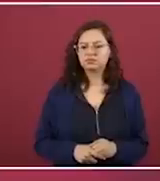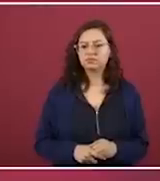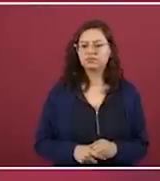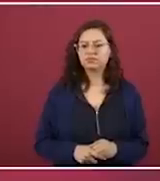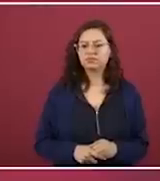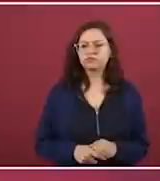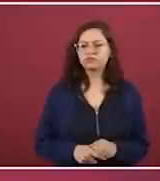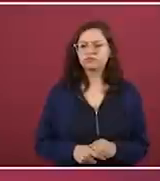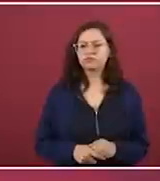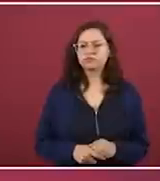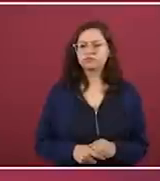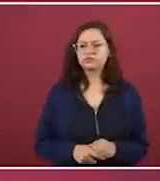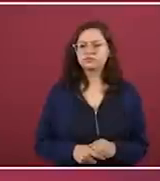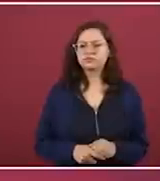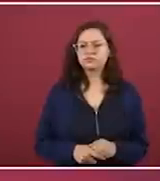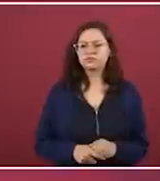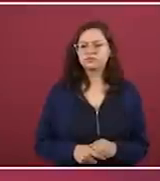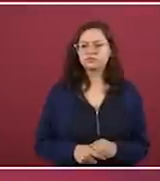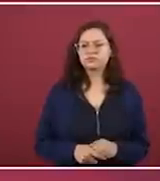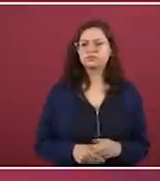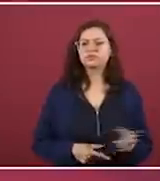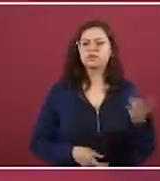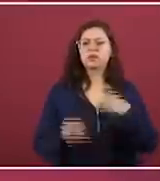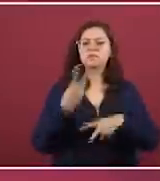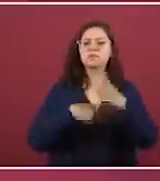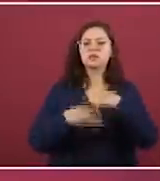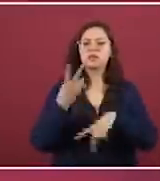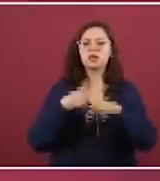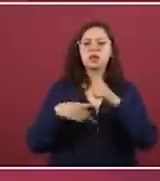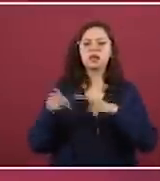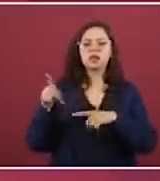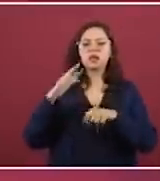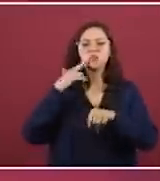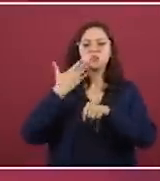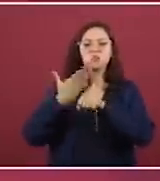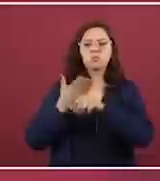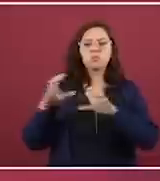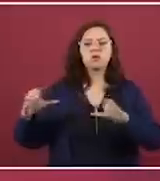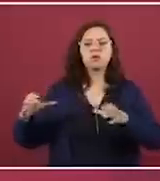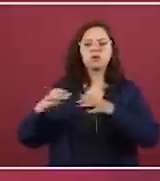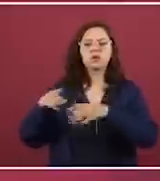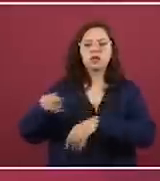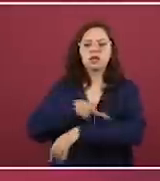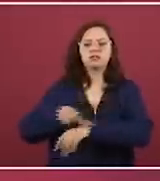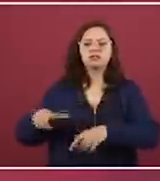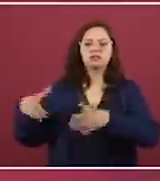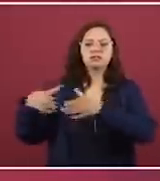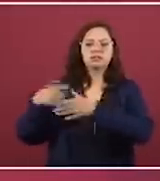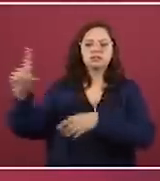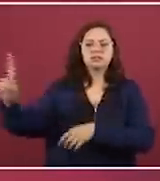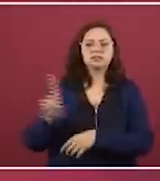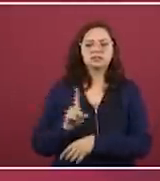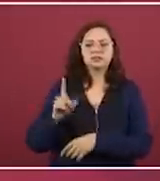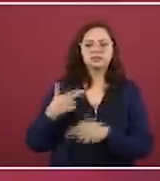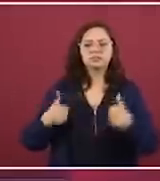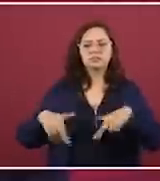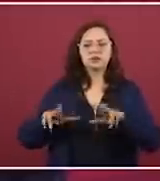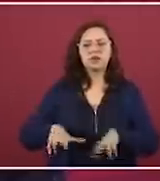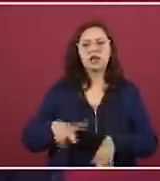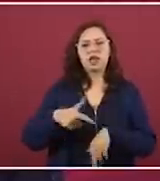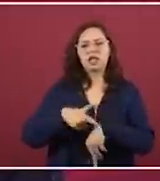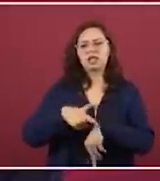Bueno, miren, viene el comisionado de las grandes ligas. ¿A qué hora? A las